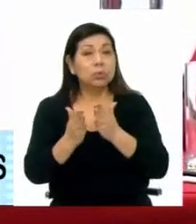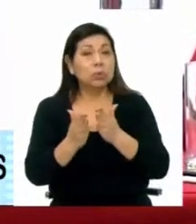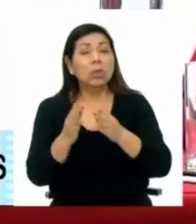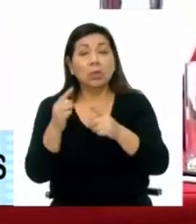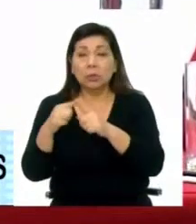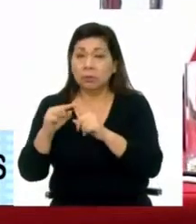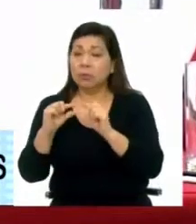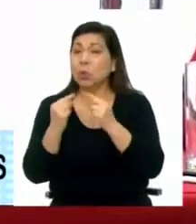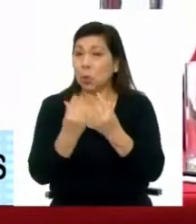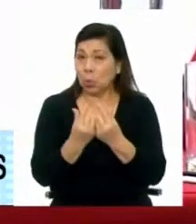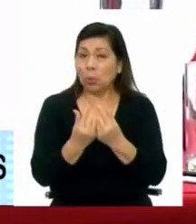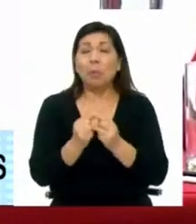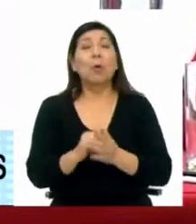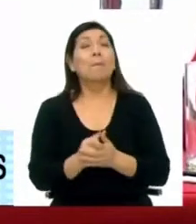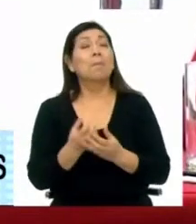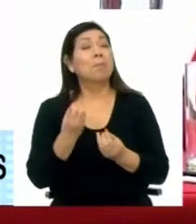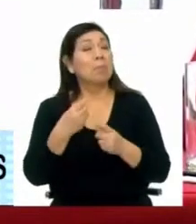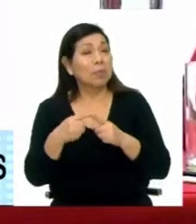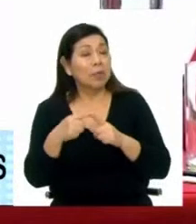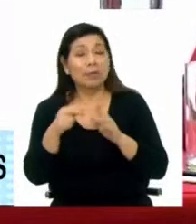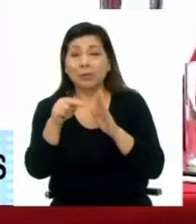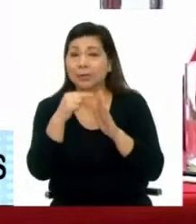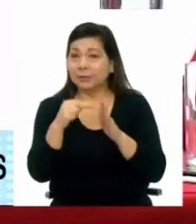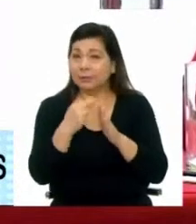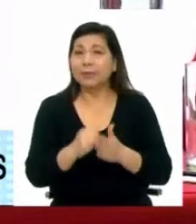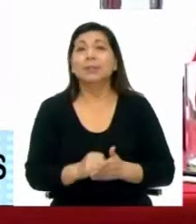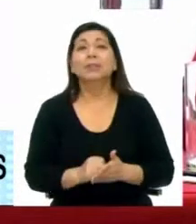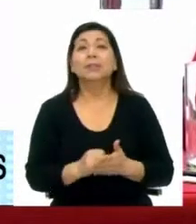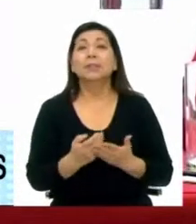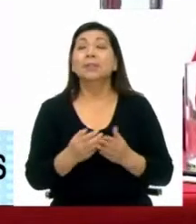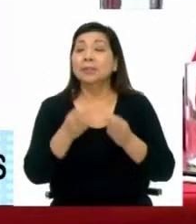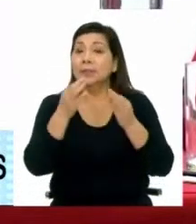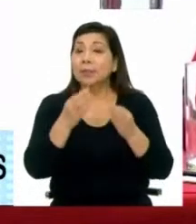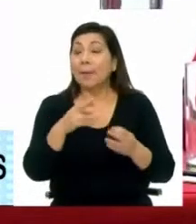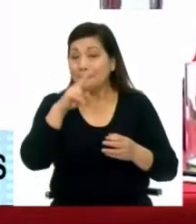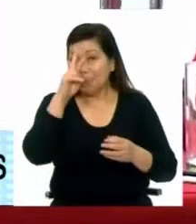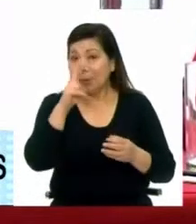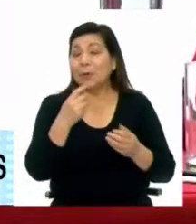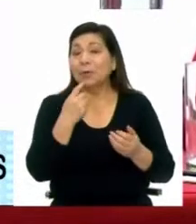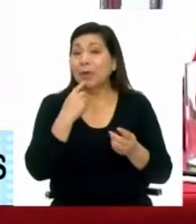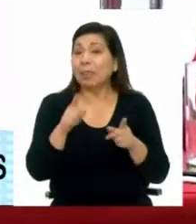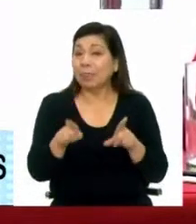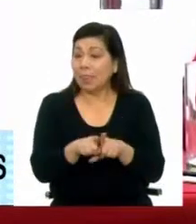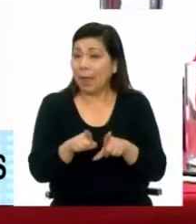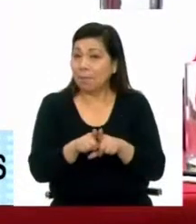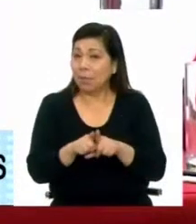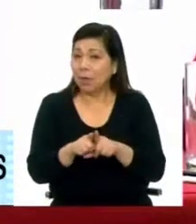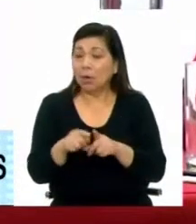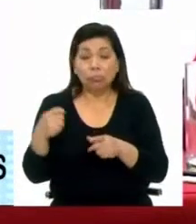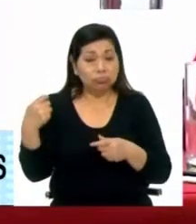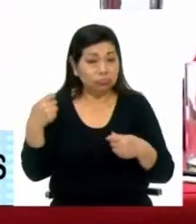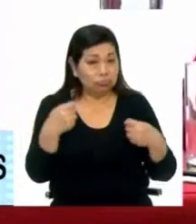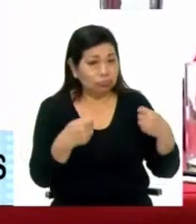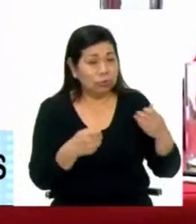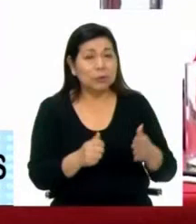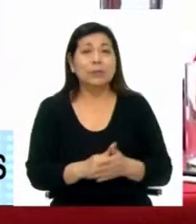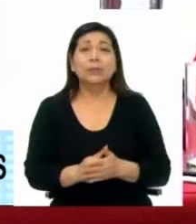nivel multiactor, multisector y multinivel. En definitiva, el Perú también está generando sus